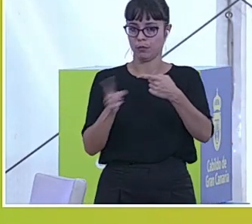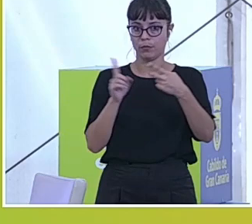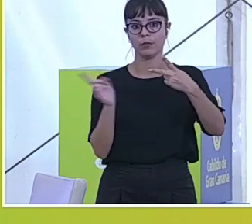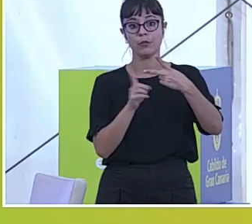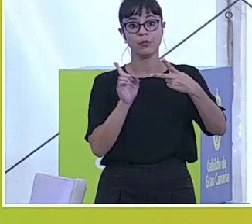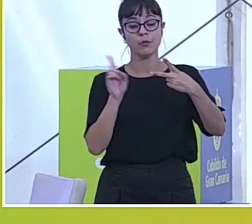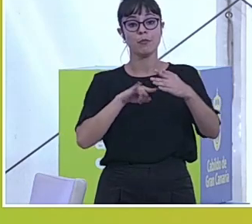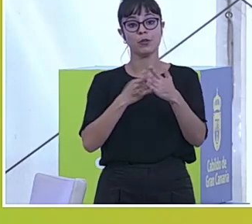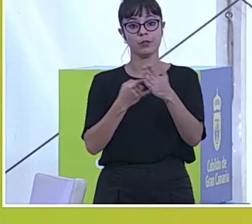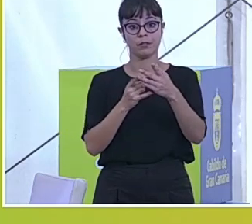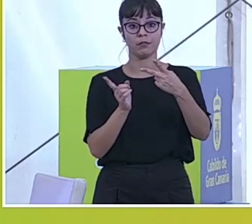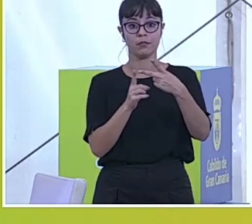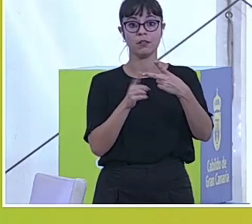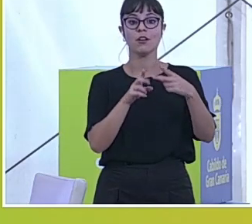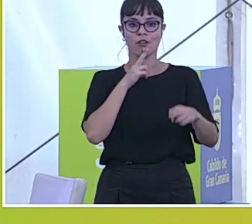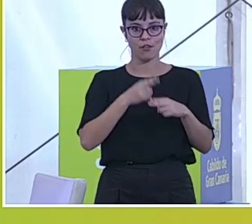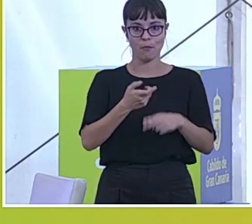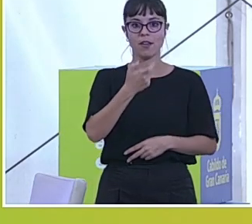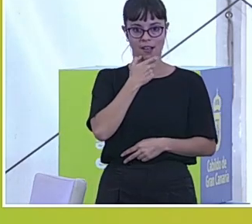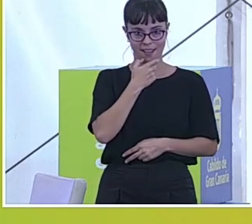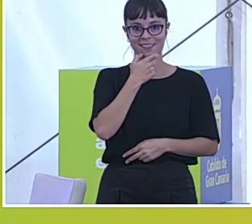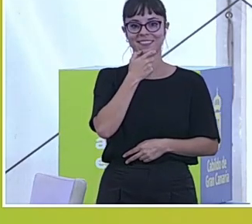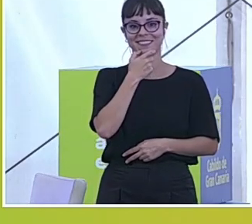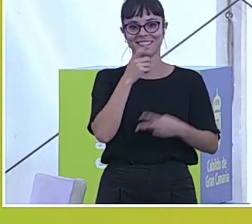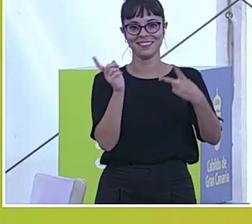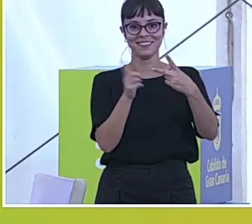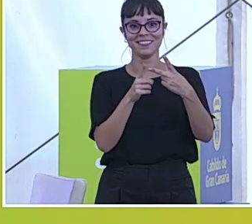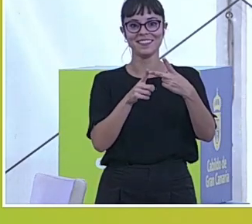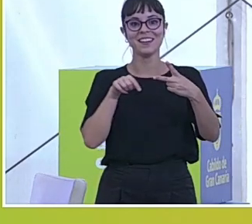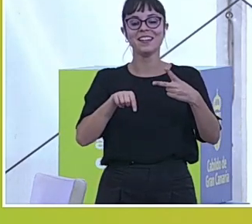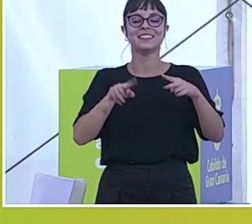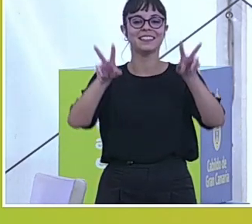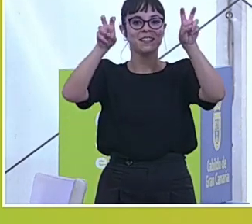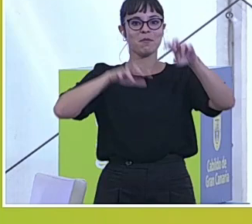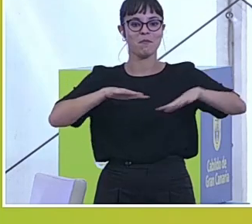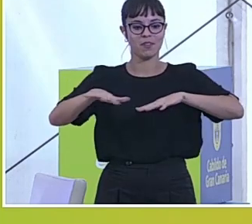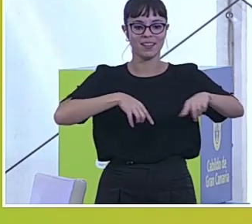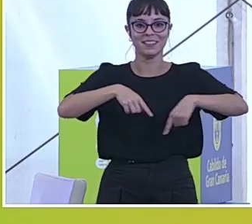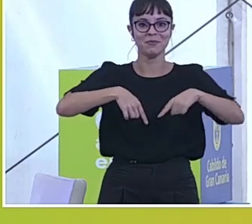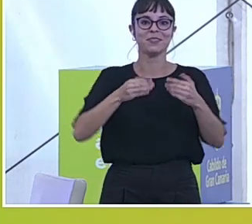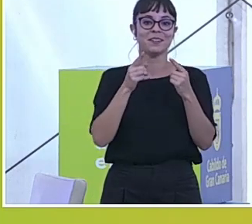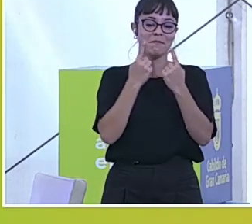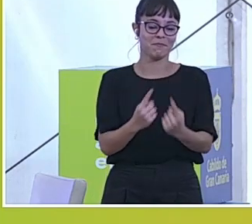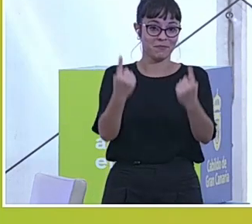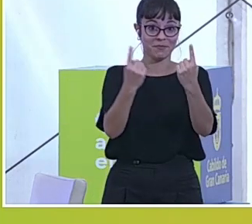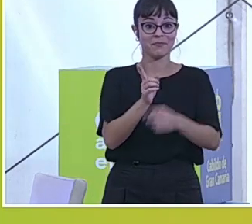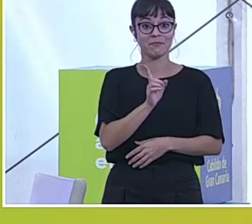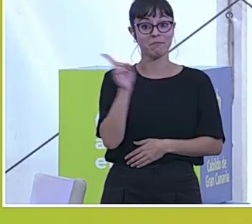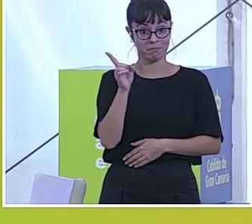planteó fue el Hydro Hybrid. Fue la primera aplicación en movilidad, ¿vale? También está el coche aquí en las instalaciones,